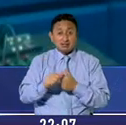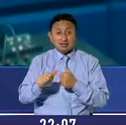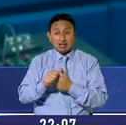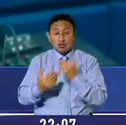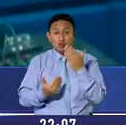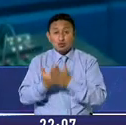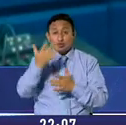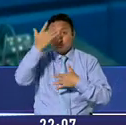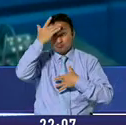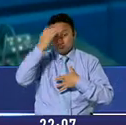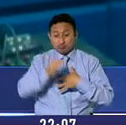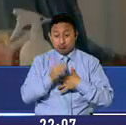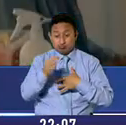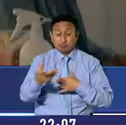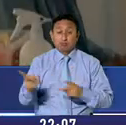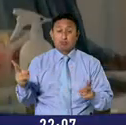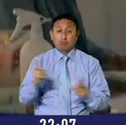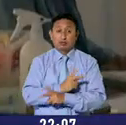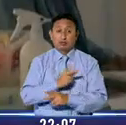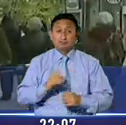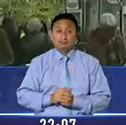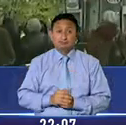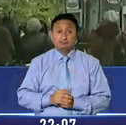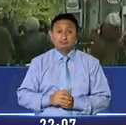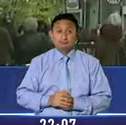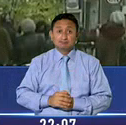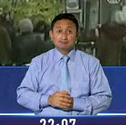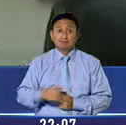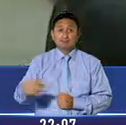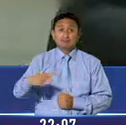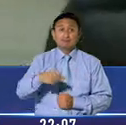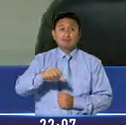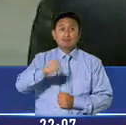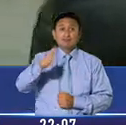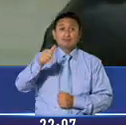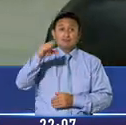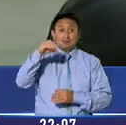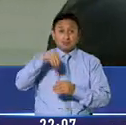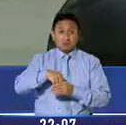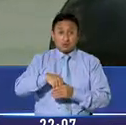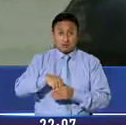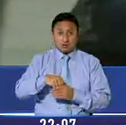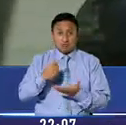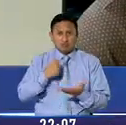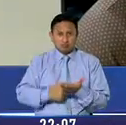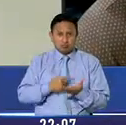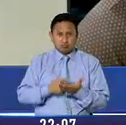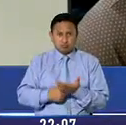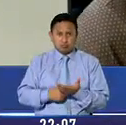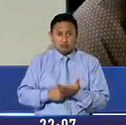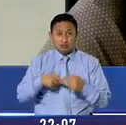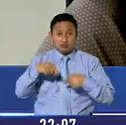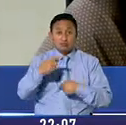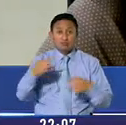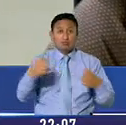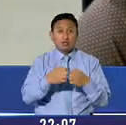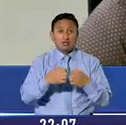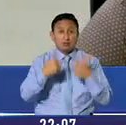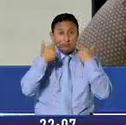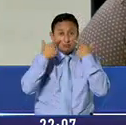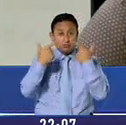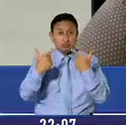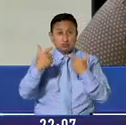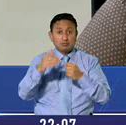panorama, desde adentro también se analiza, y es que el equipo de vigilancia epidemiológica del Ministerio de Salud Pública se activó para definir